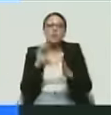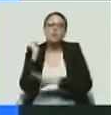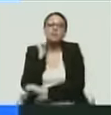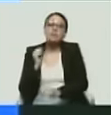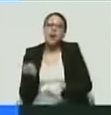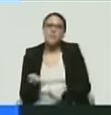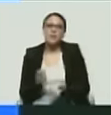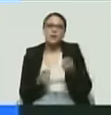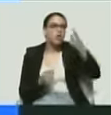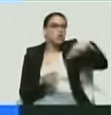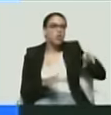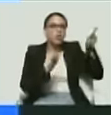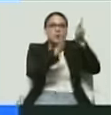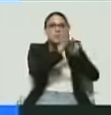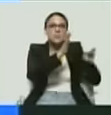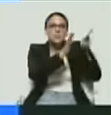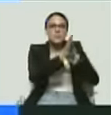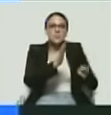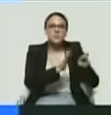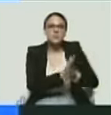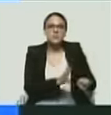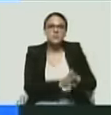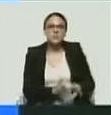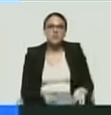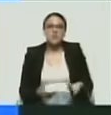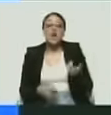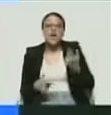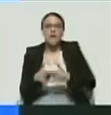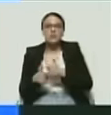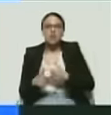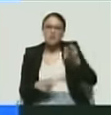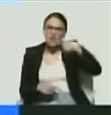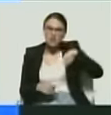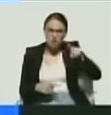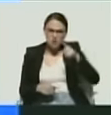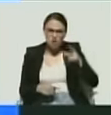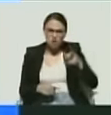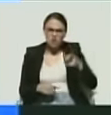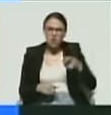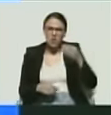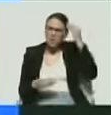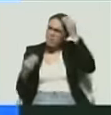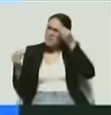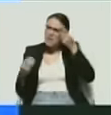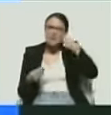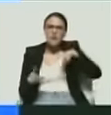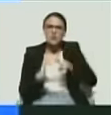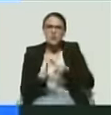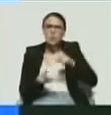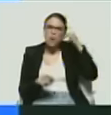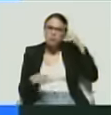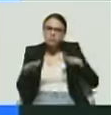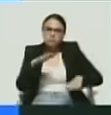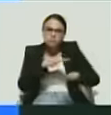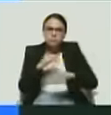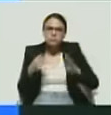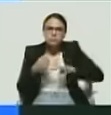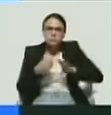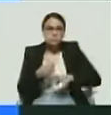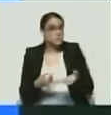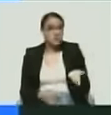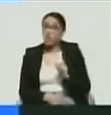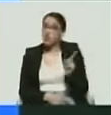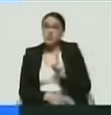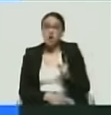En todo caso sería un fraude avalado por la extrema derecha venezolana, porque están participando en la elección, o no están